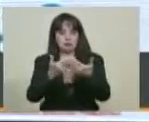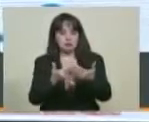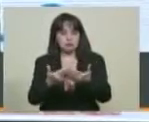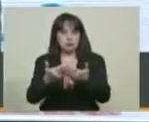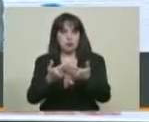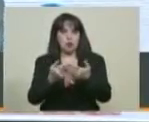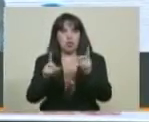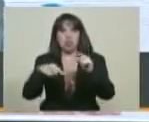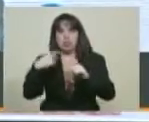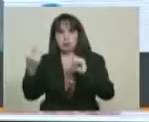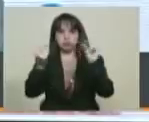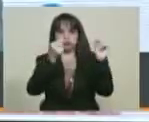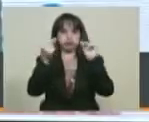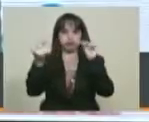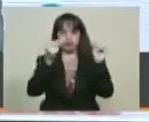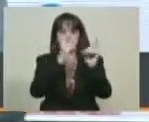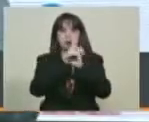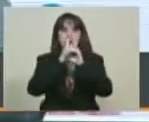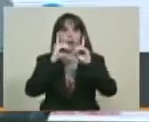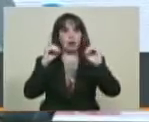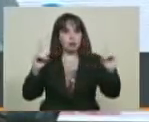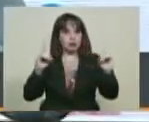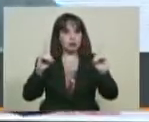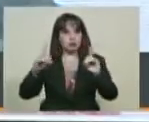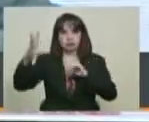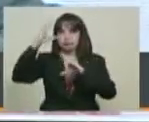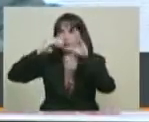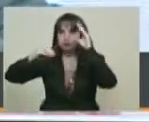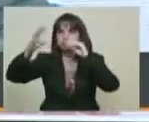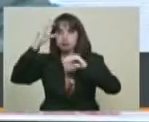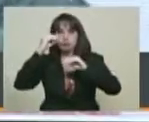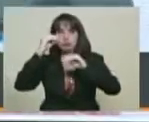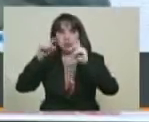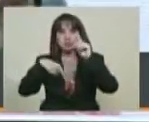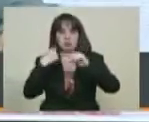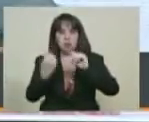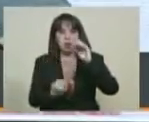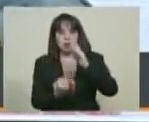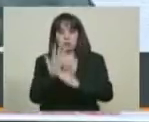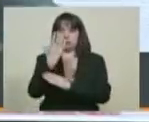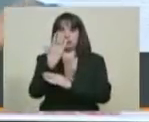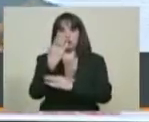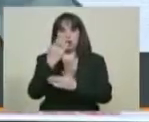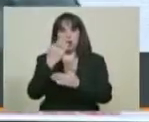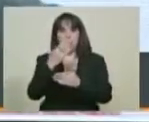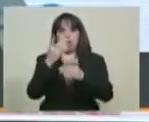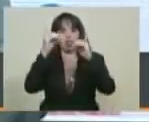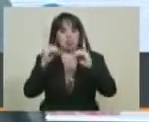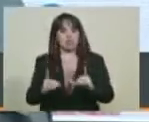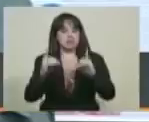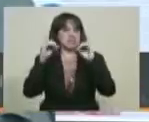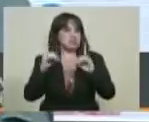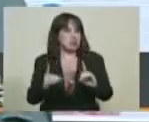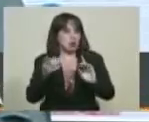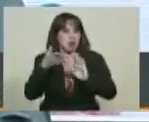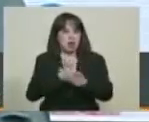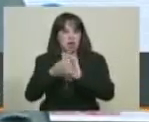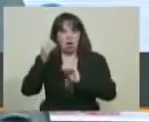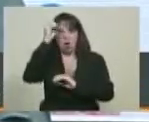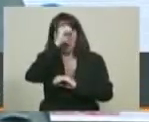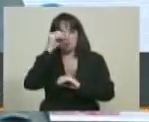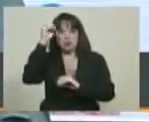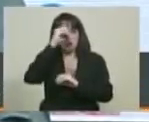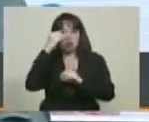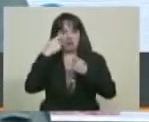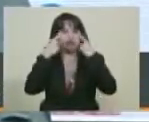democrática, el debate democrático y el surgimiento de propuestas, de decisiones, de opciones. Porque